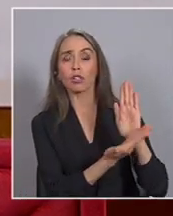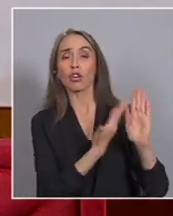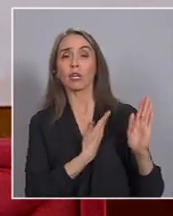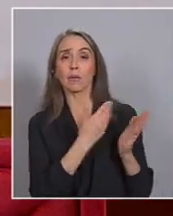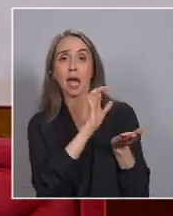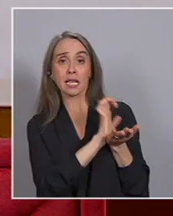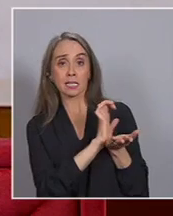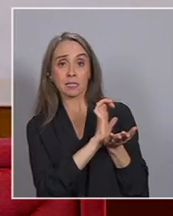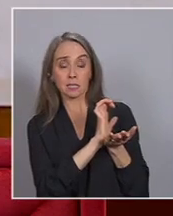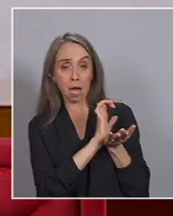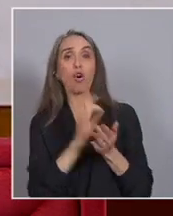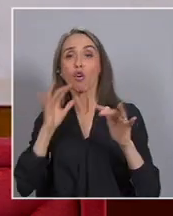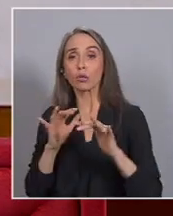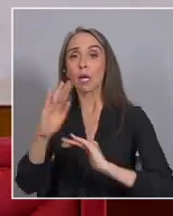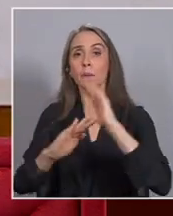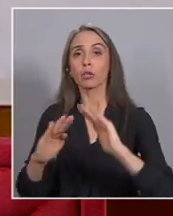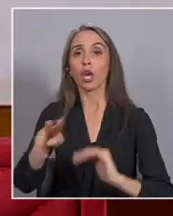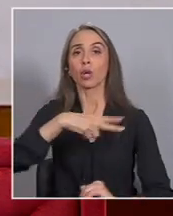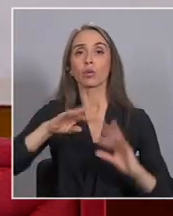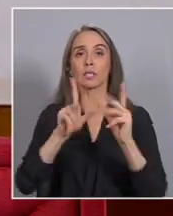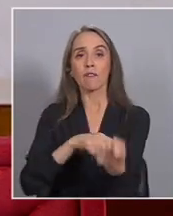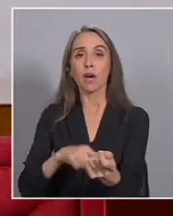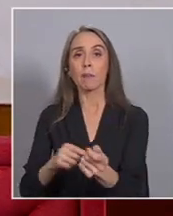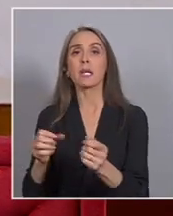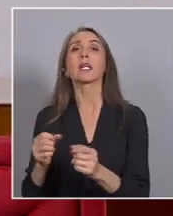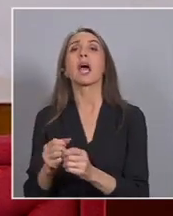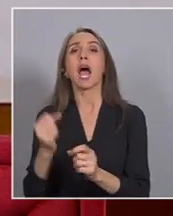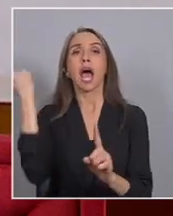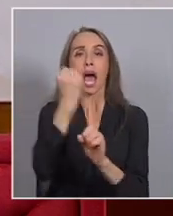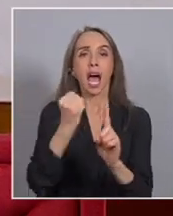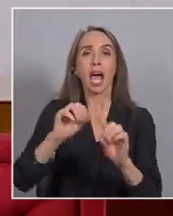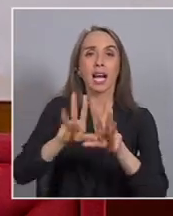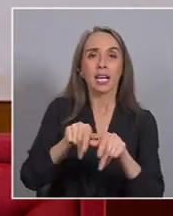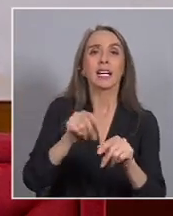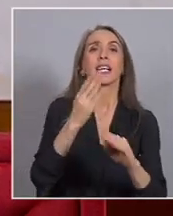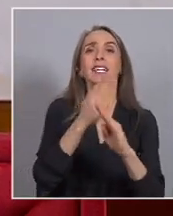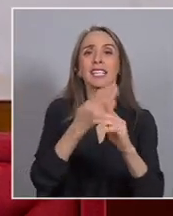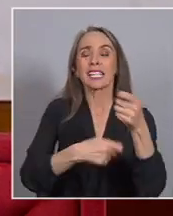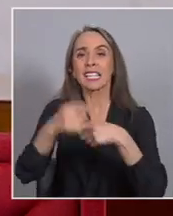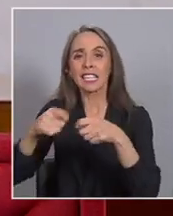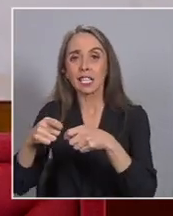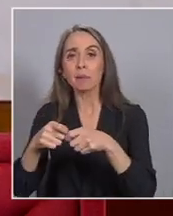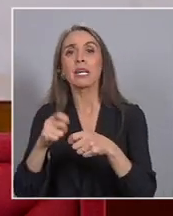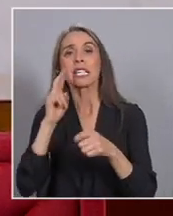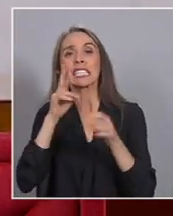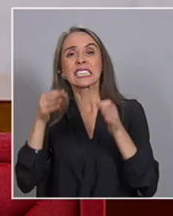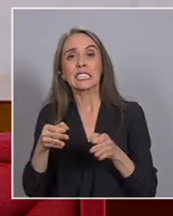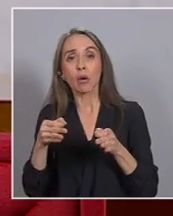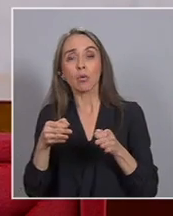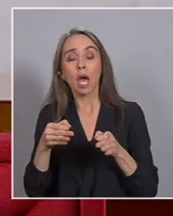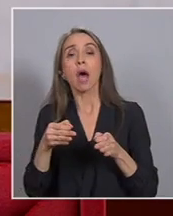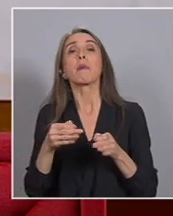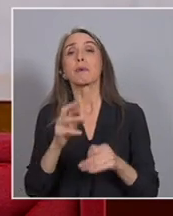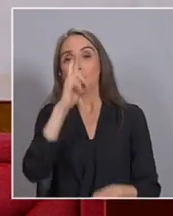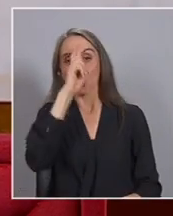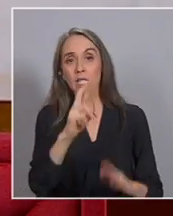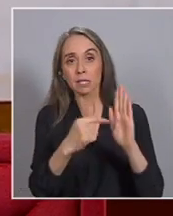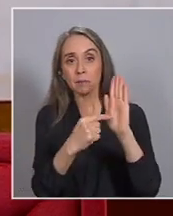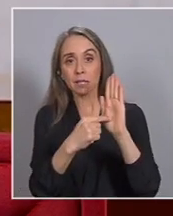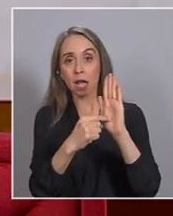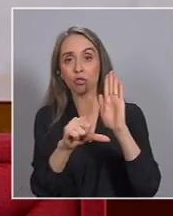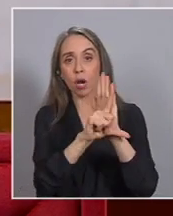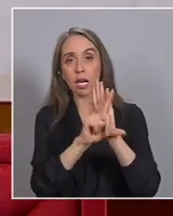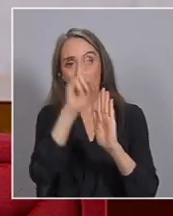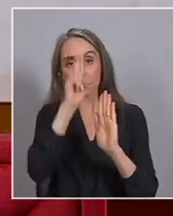Estado para proteger a nuestras familias del crimen, la inseguridad, en el marco del respeto a la ley y los derechos humanos.